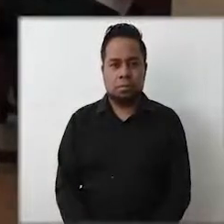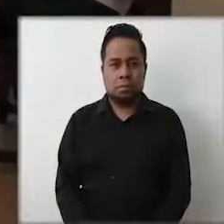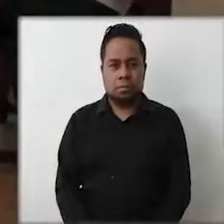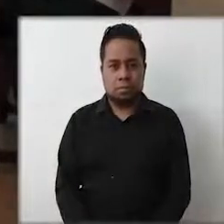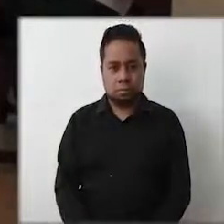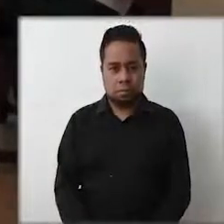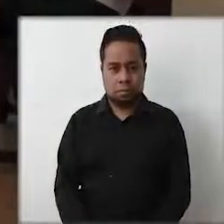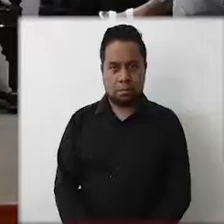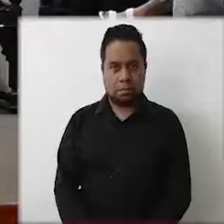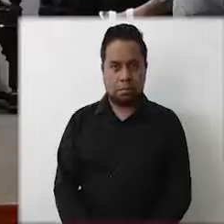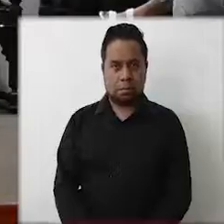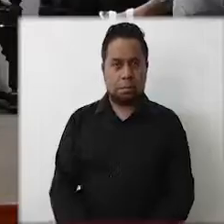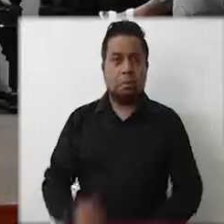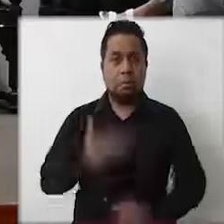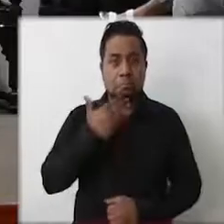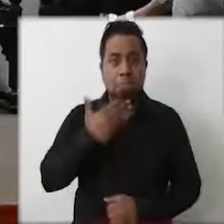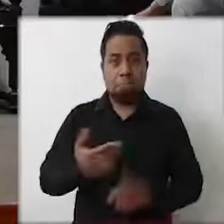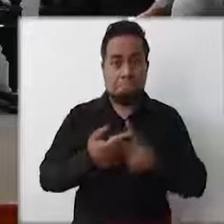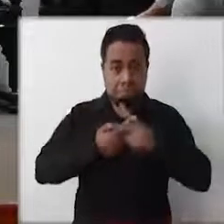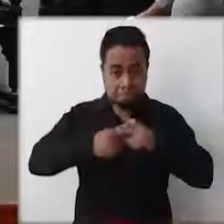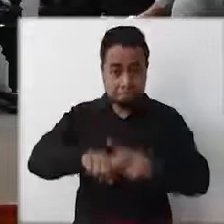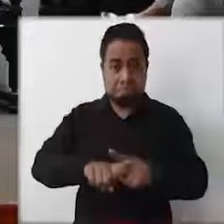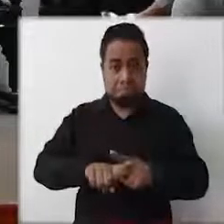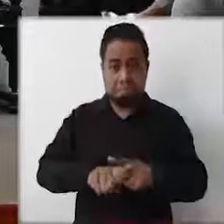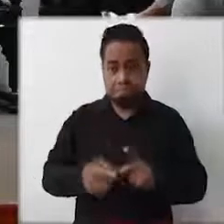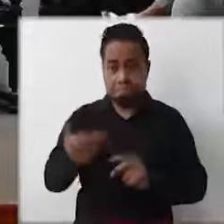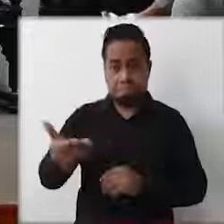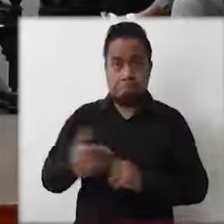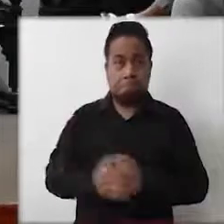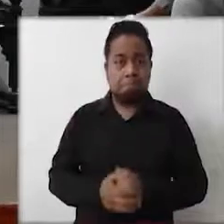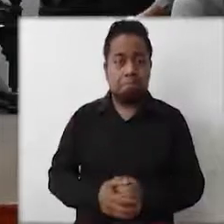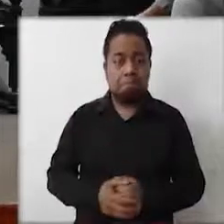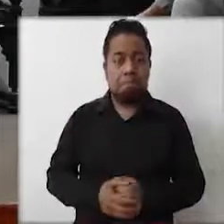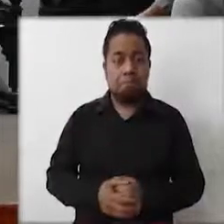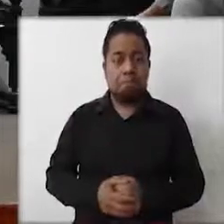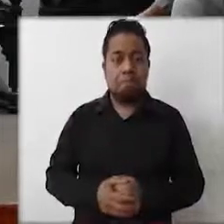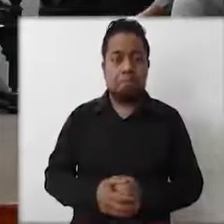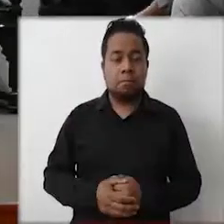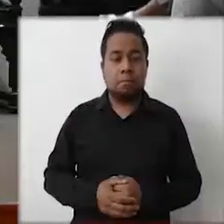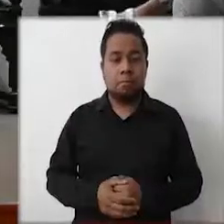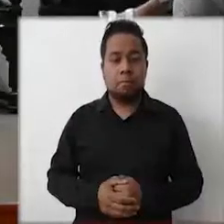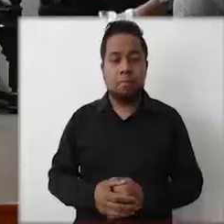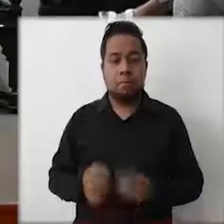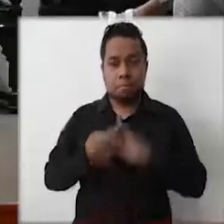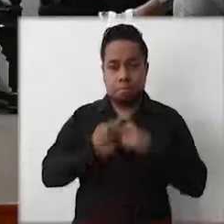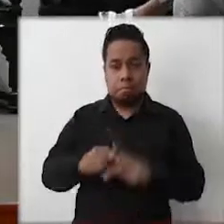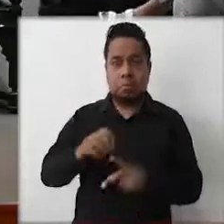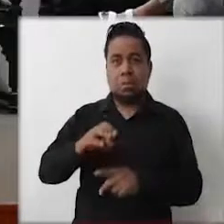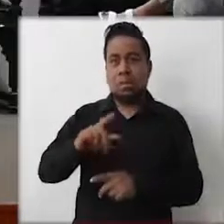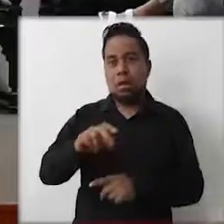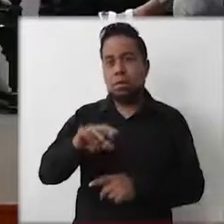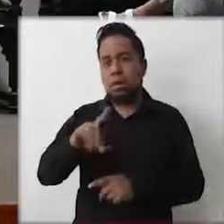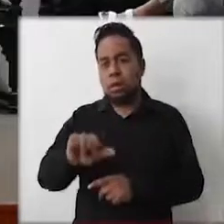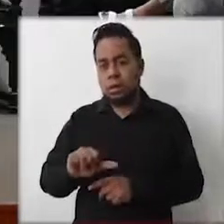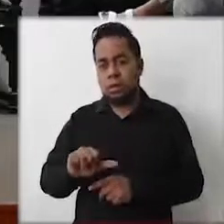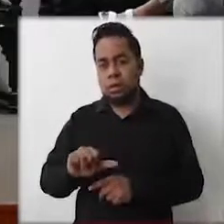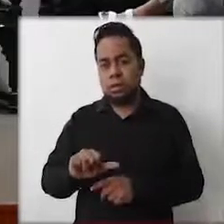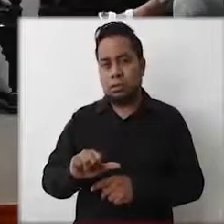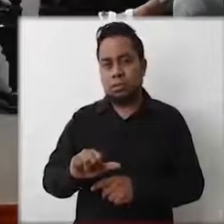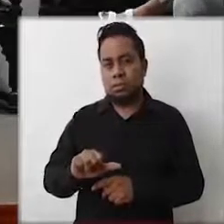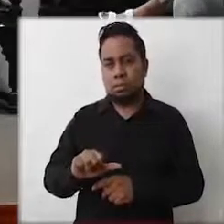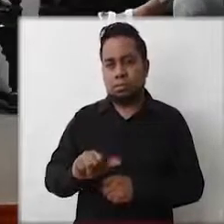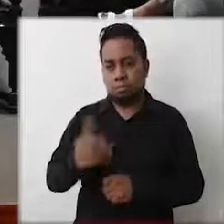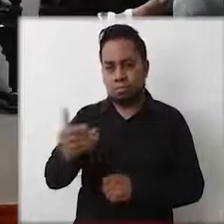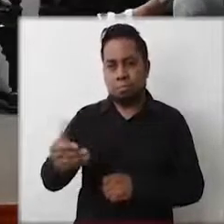Ahora sí, aprobado por unanimidad. Muchas gracias. Continúe, por favor, secretaria, con el siguiente punto del orden del día. El